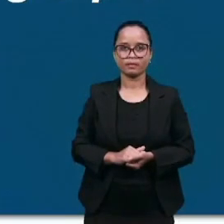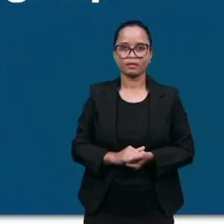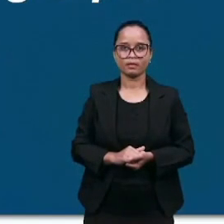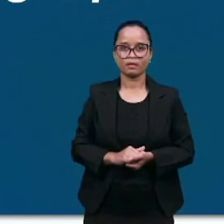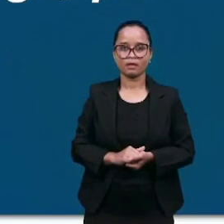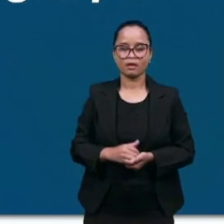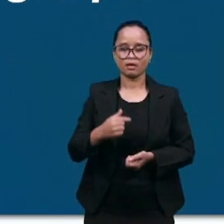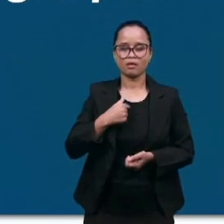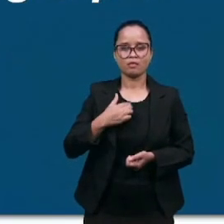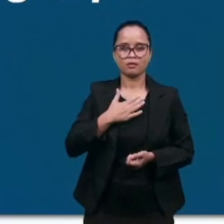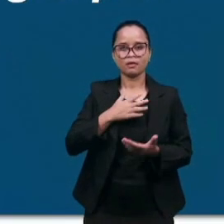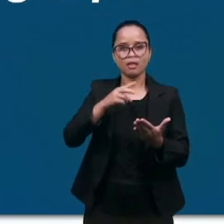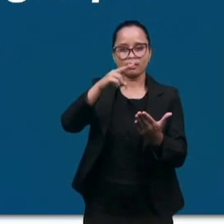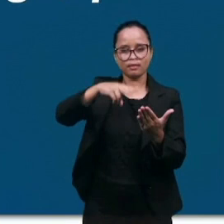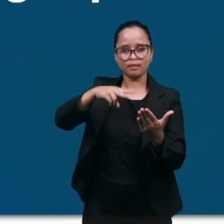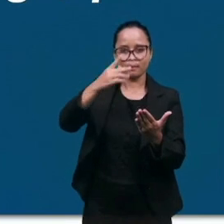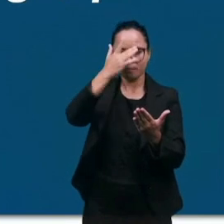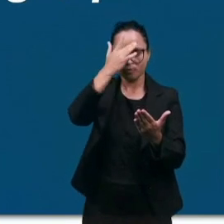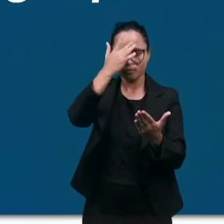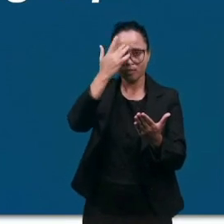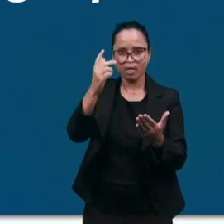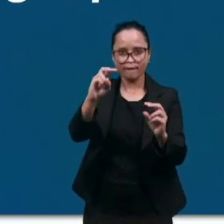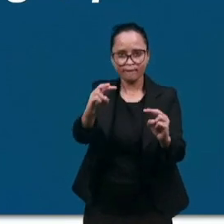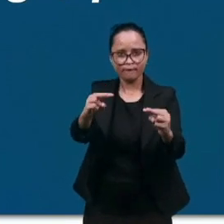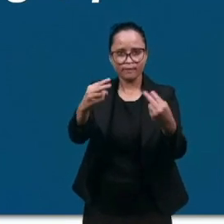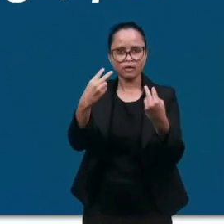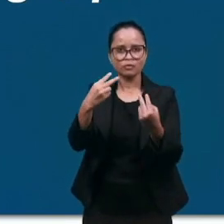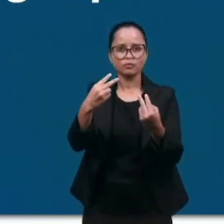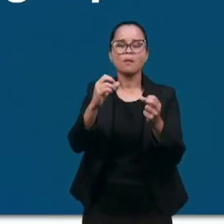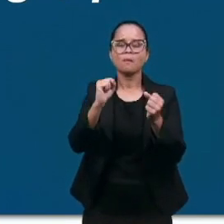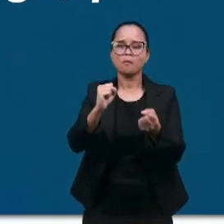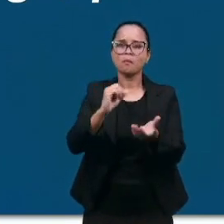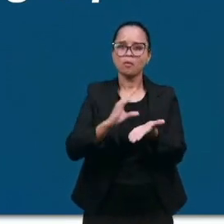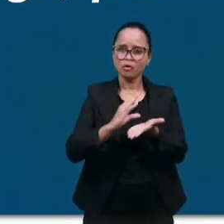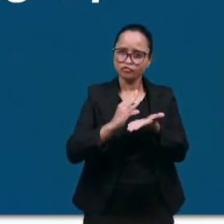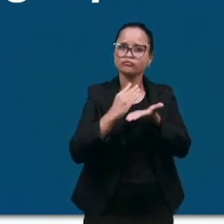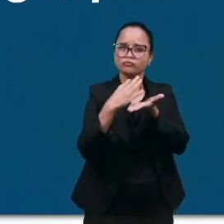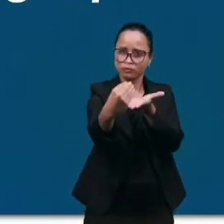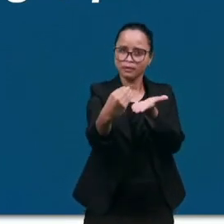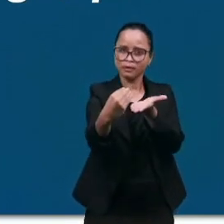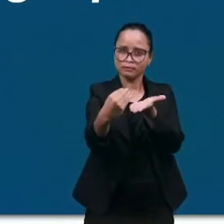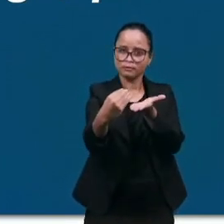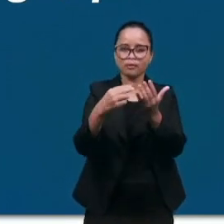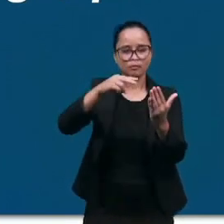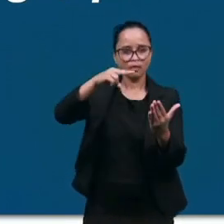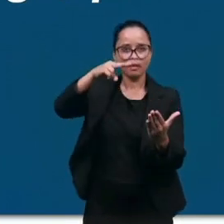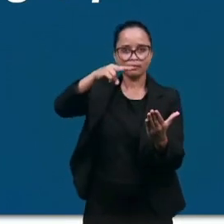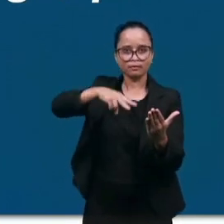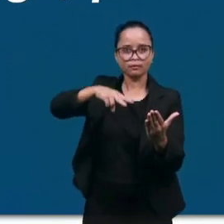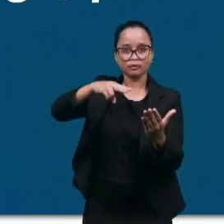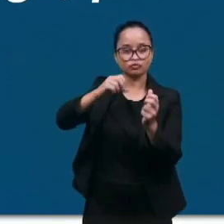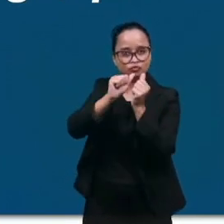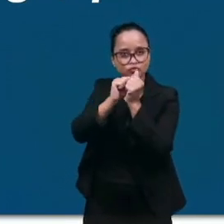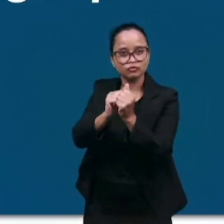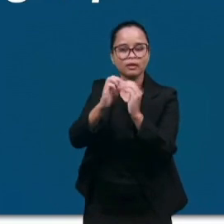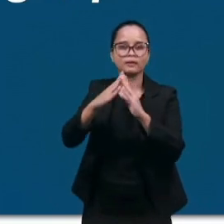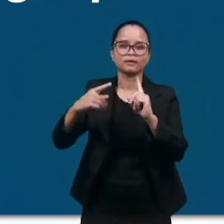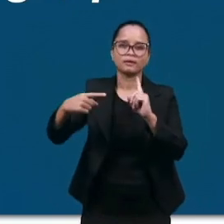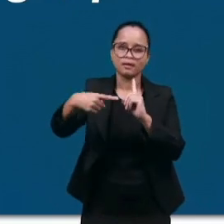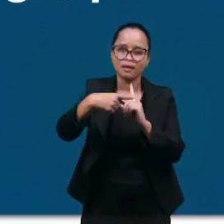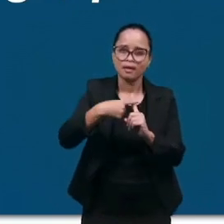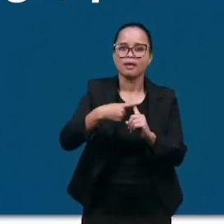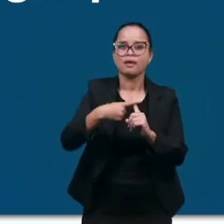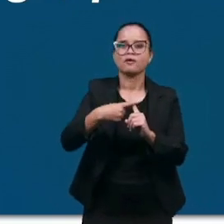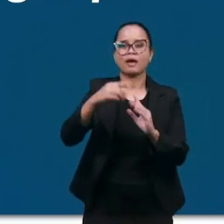Me gustaría leer con todos los que nos están acompañando en casa, en las iglesias donde estén, en